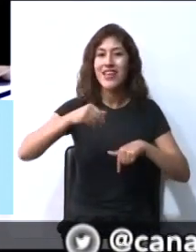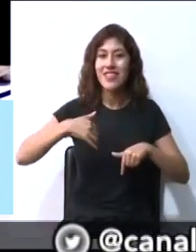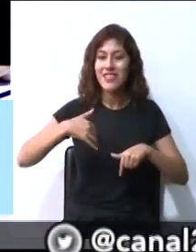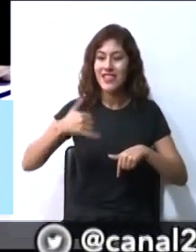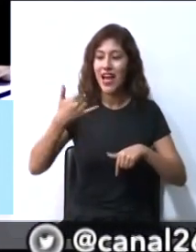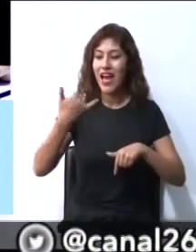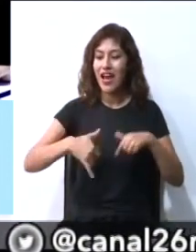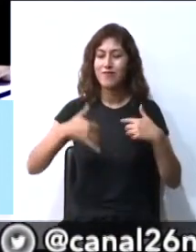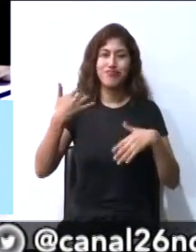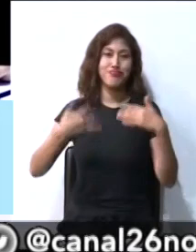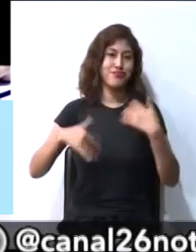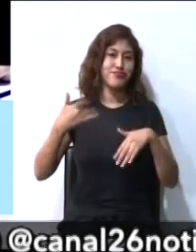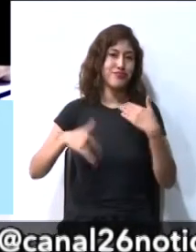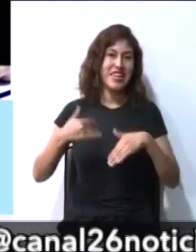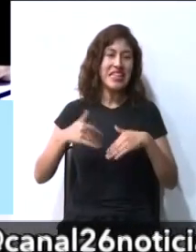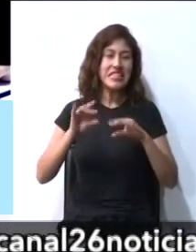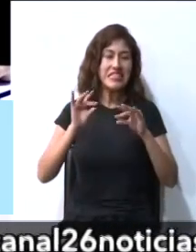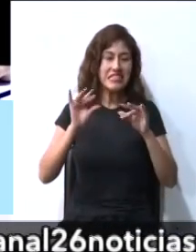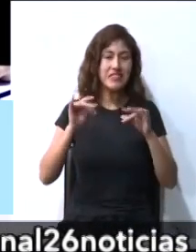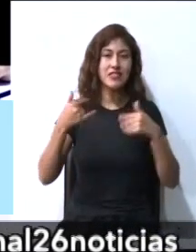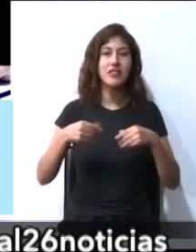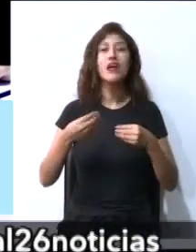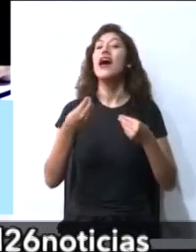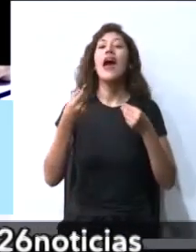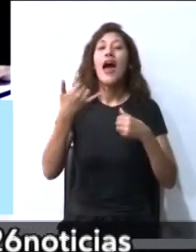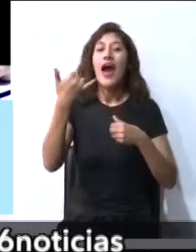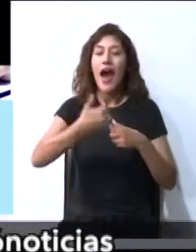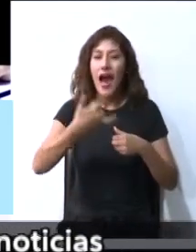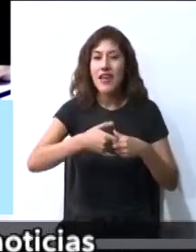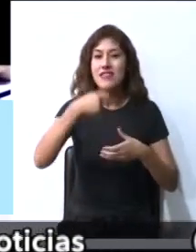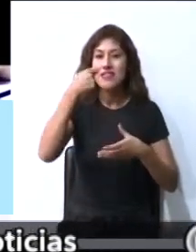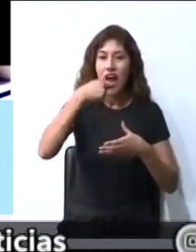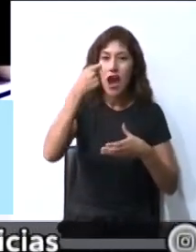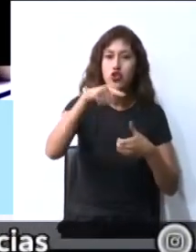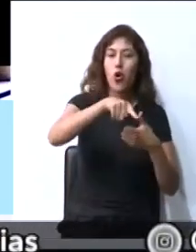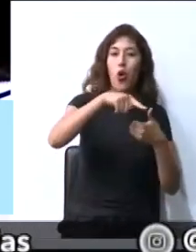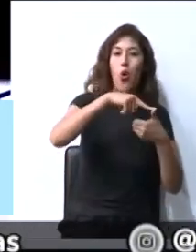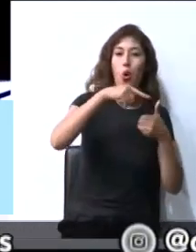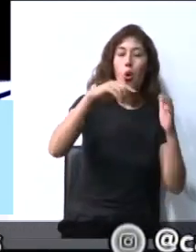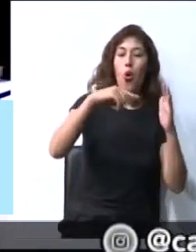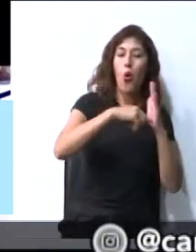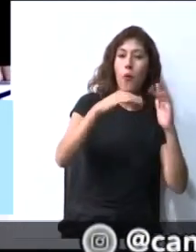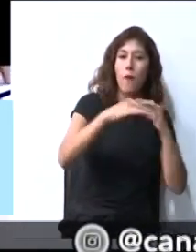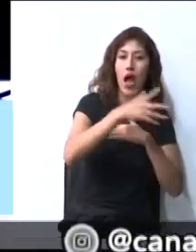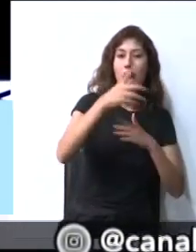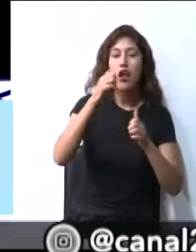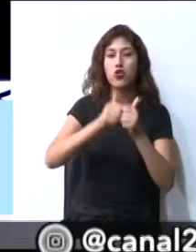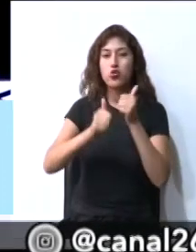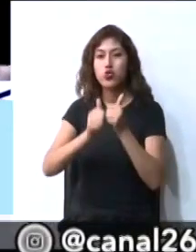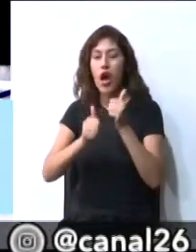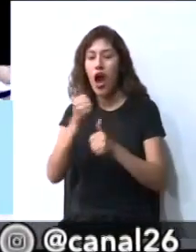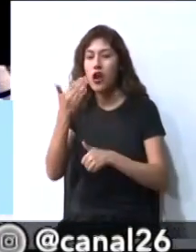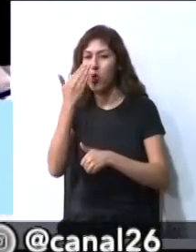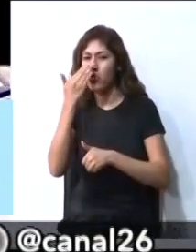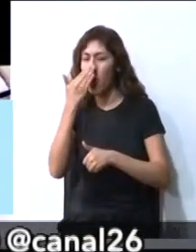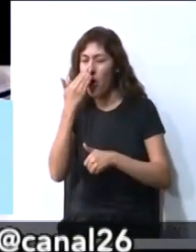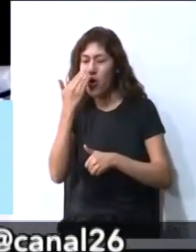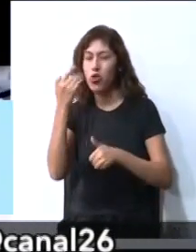precedentes, con el narco avanzando en el conurbano, en Rosario, en Córdoba, con